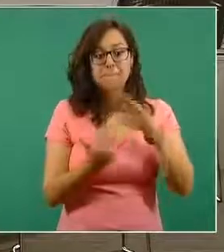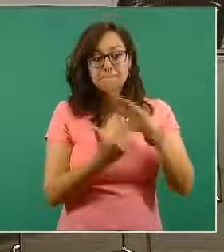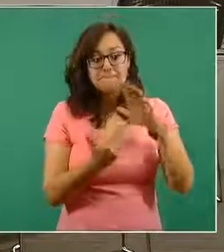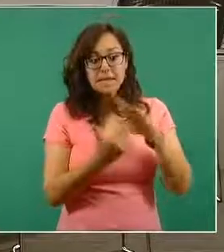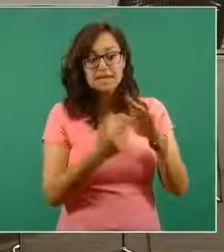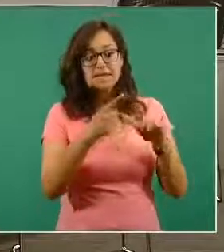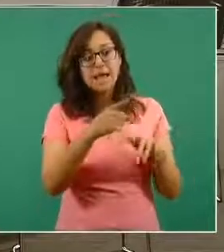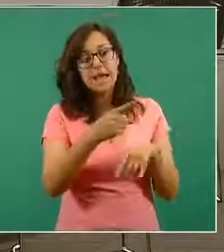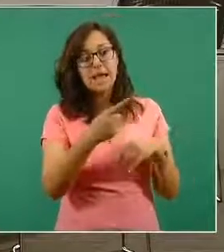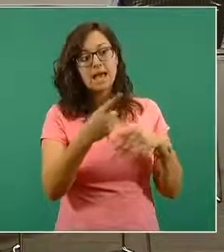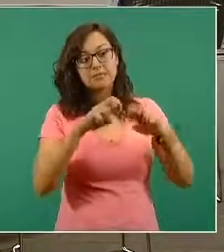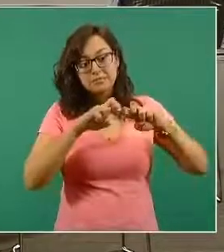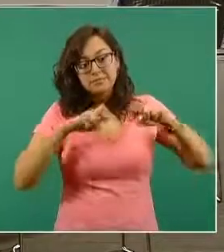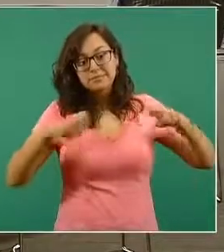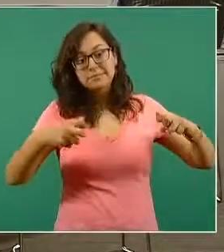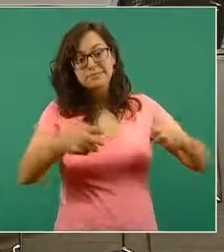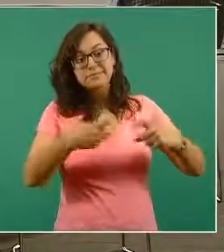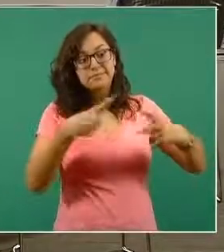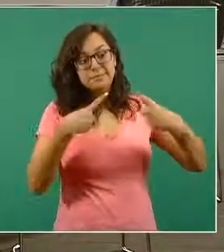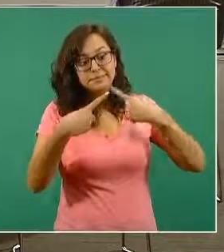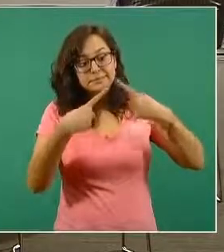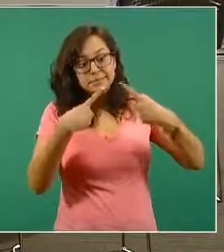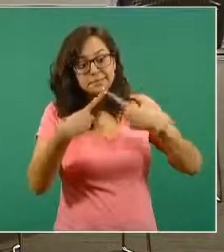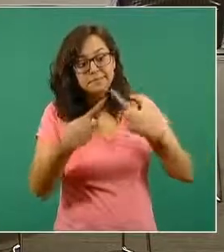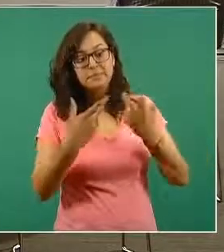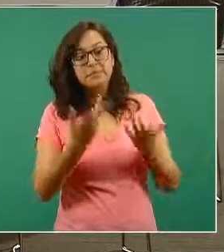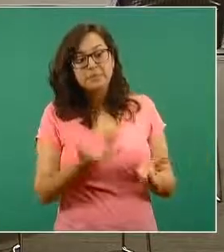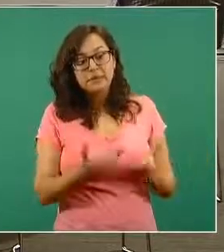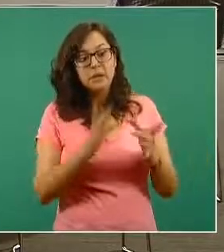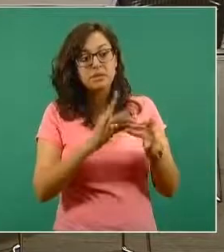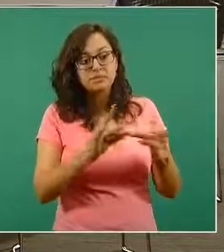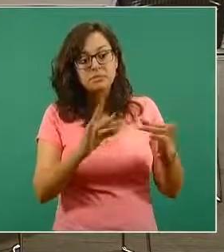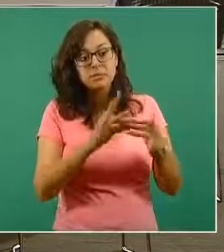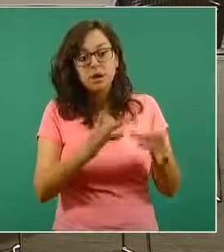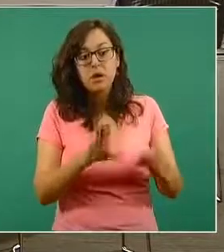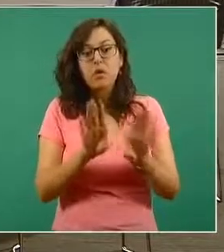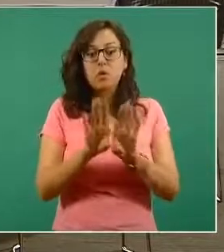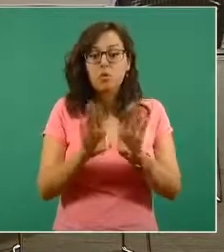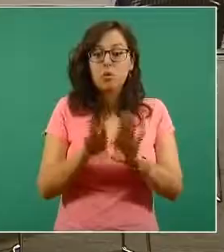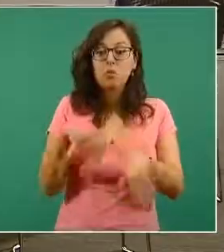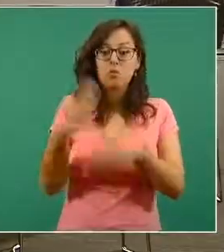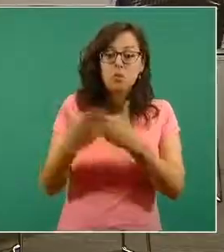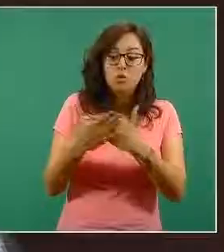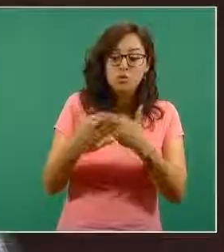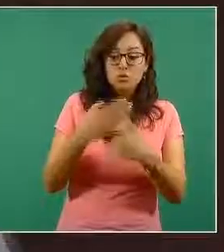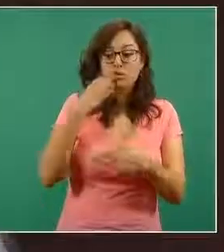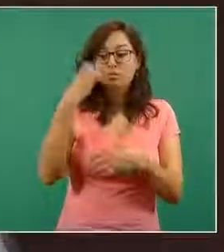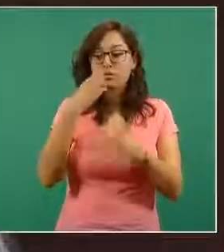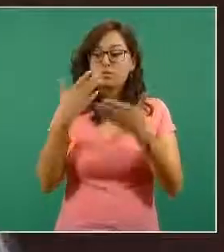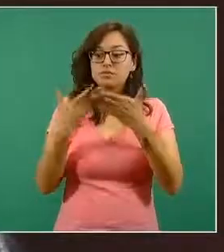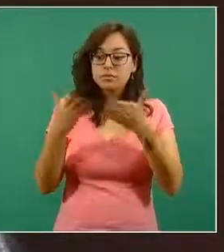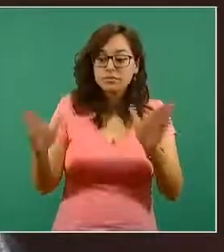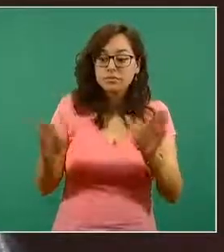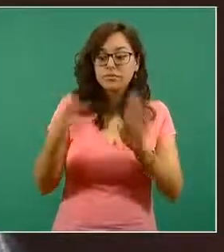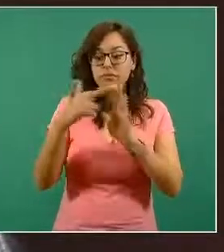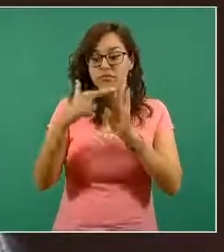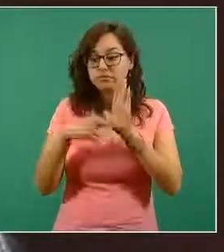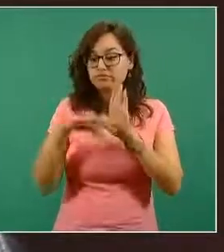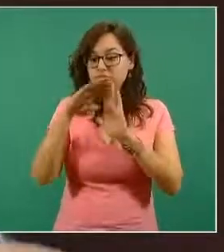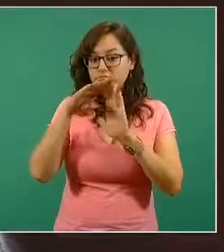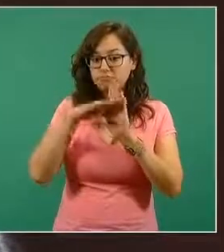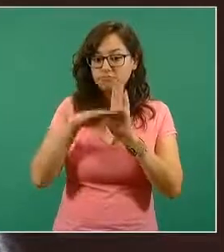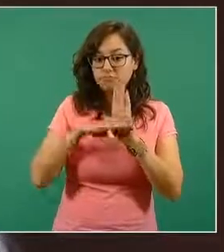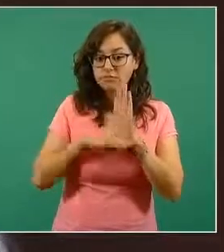tener protocolos que se puedan seguir con mayor exactitud en las escuelas y buscar la opción de tener una